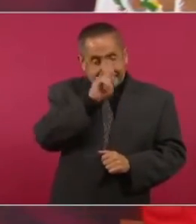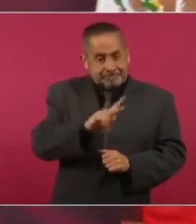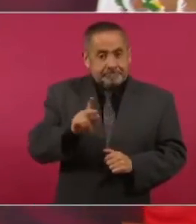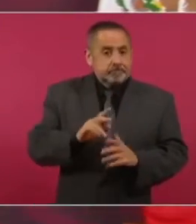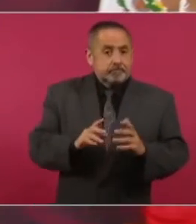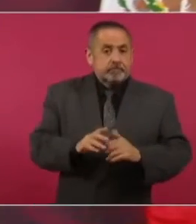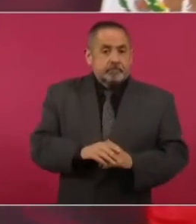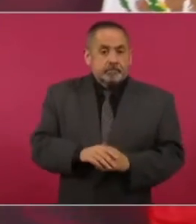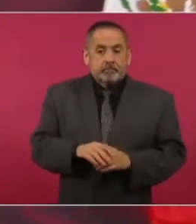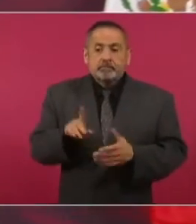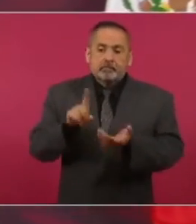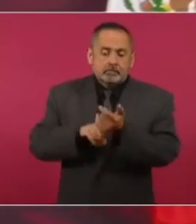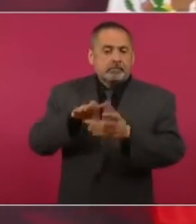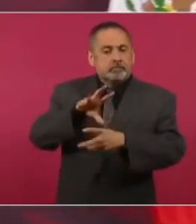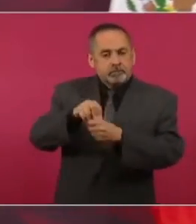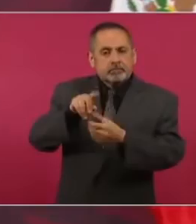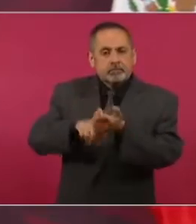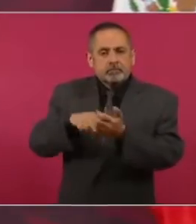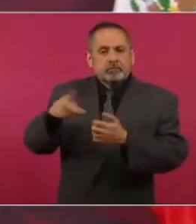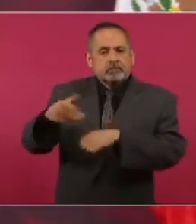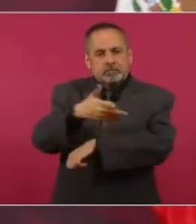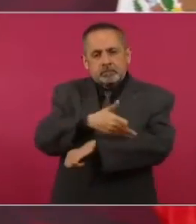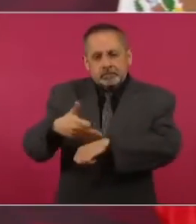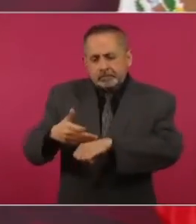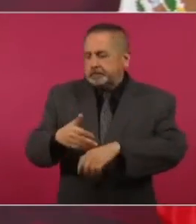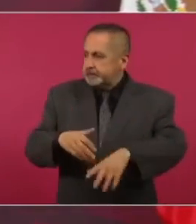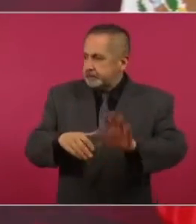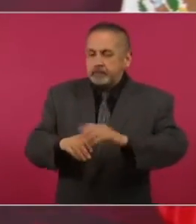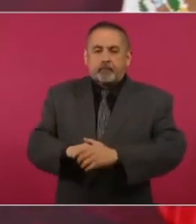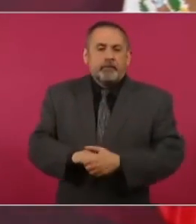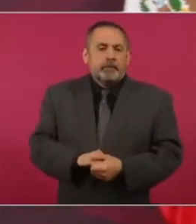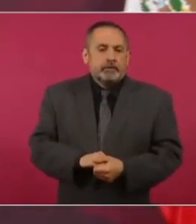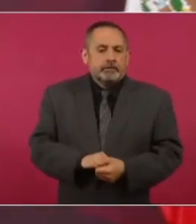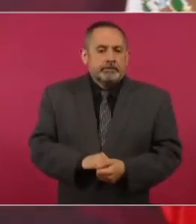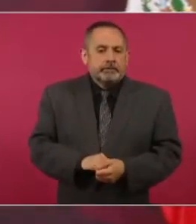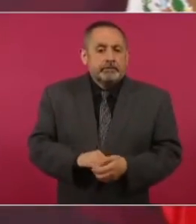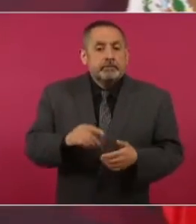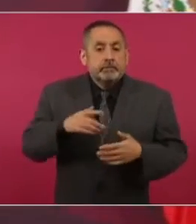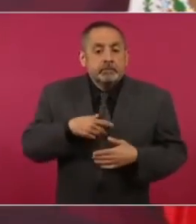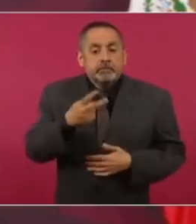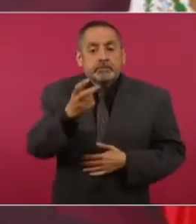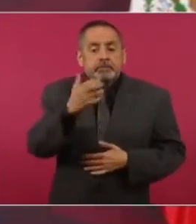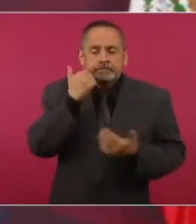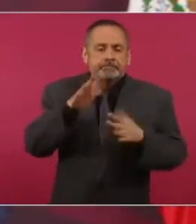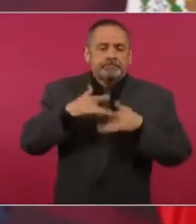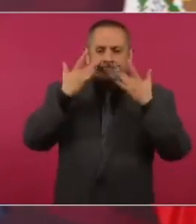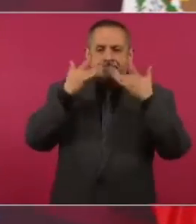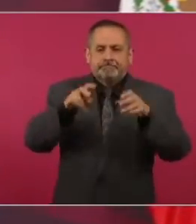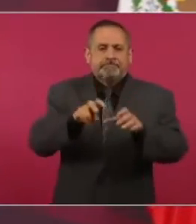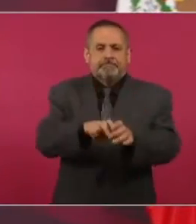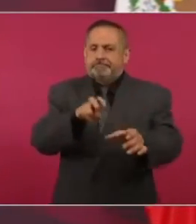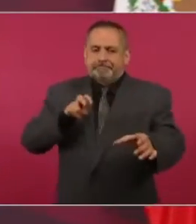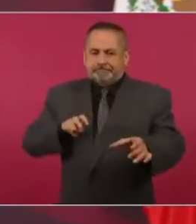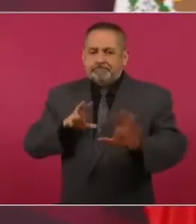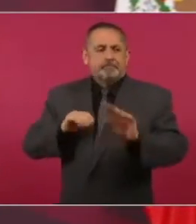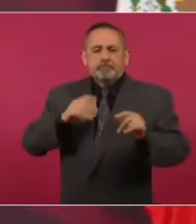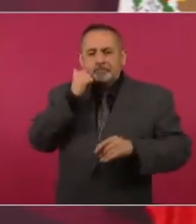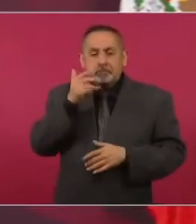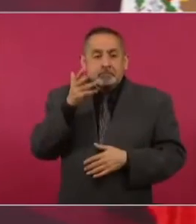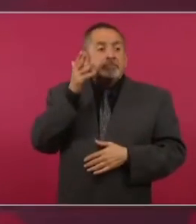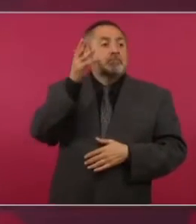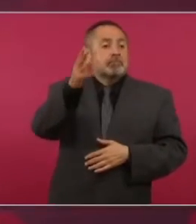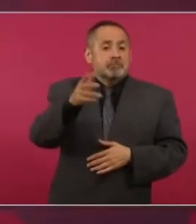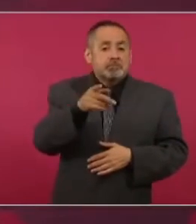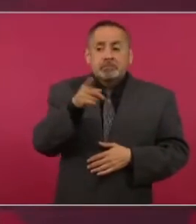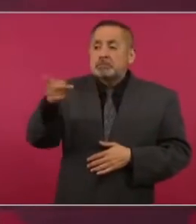que ver con la familia. ¿Sí? Yo por eso me quiero retirar, porque no quiero que ninguno,